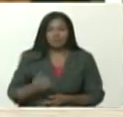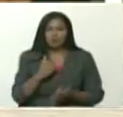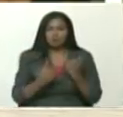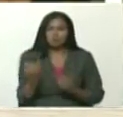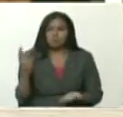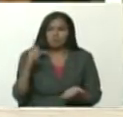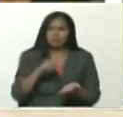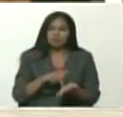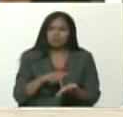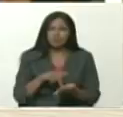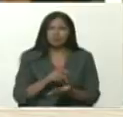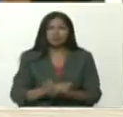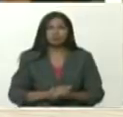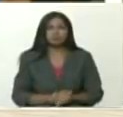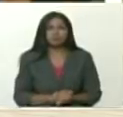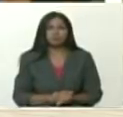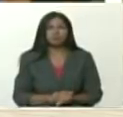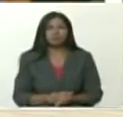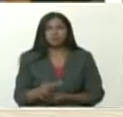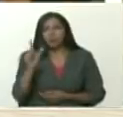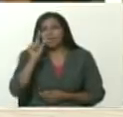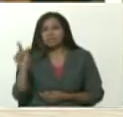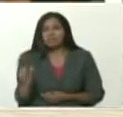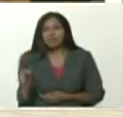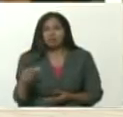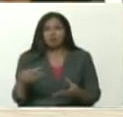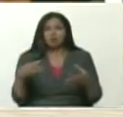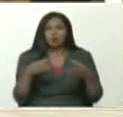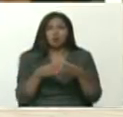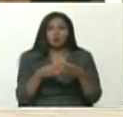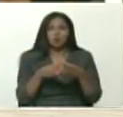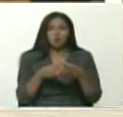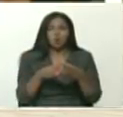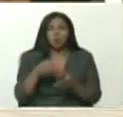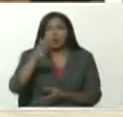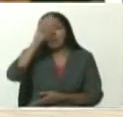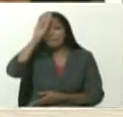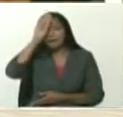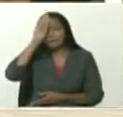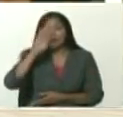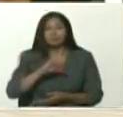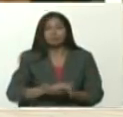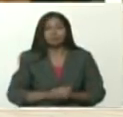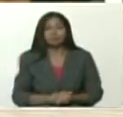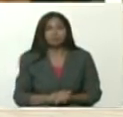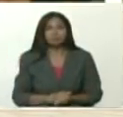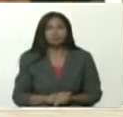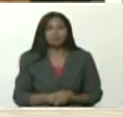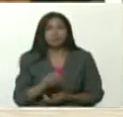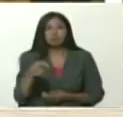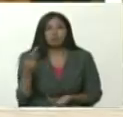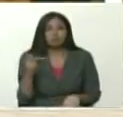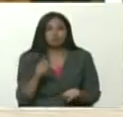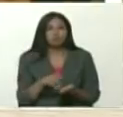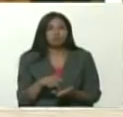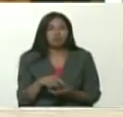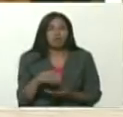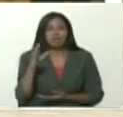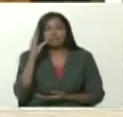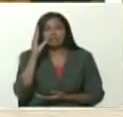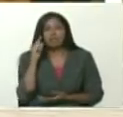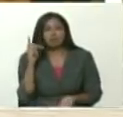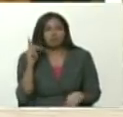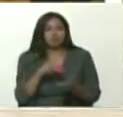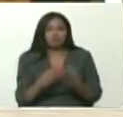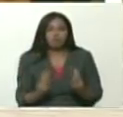vez que fui a Roma fue a una reunión con el Papa Francisco. Y después nos fuimos Silvia y yo, ¿te acuerdas,